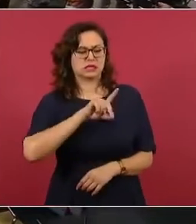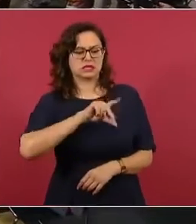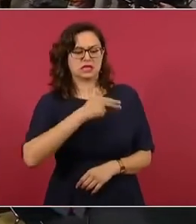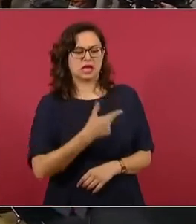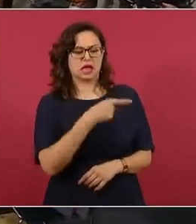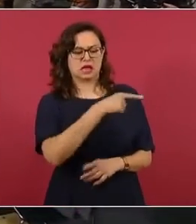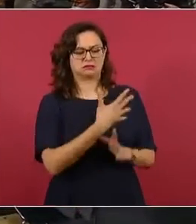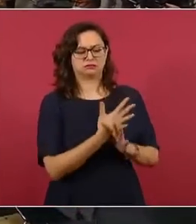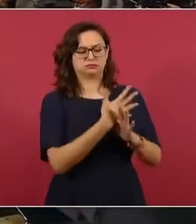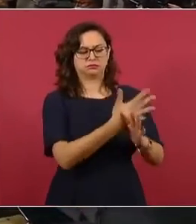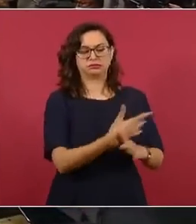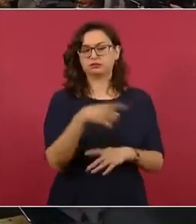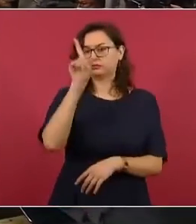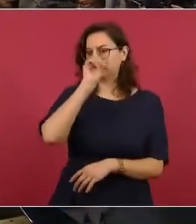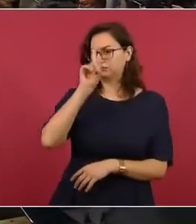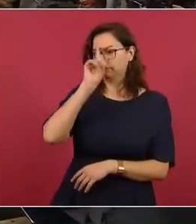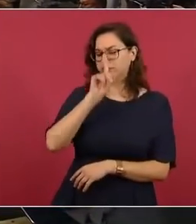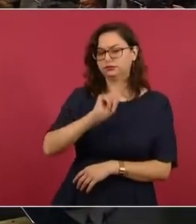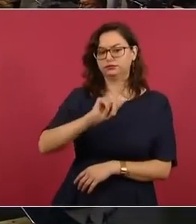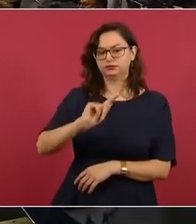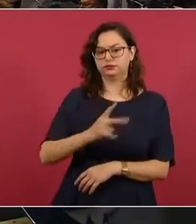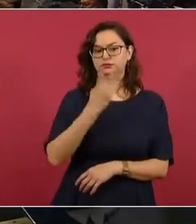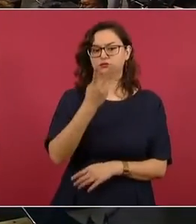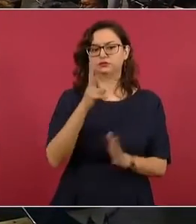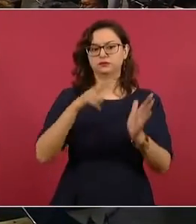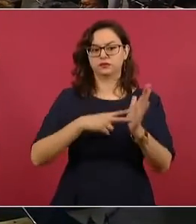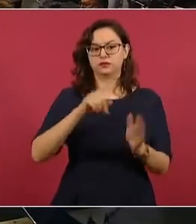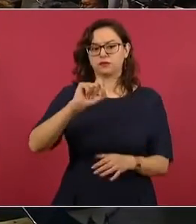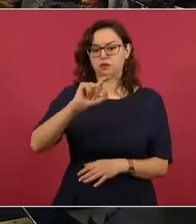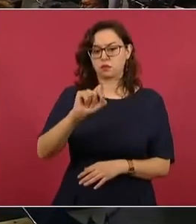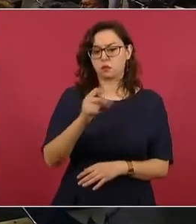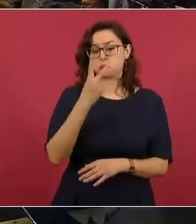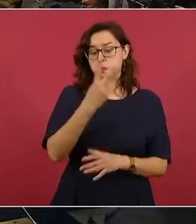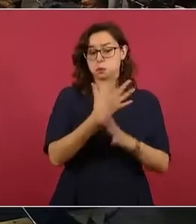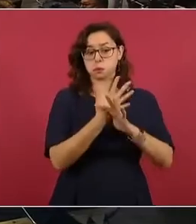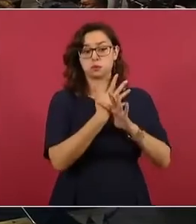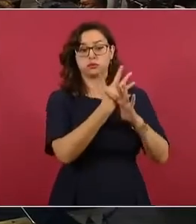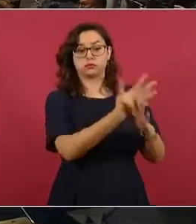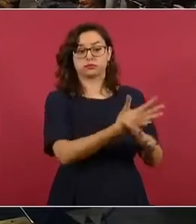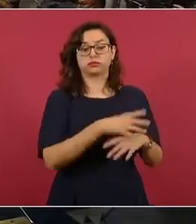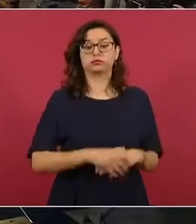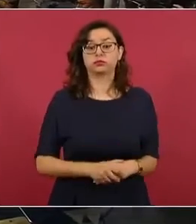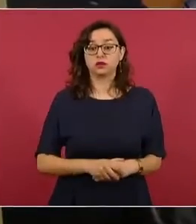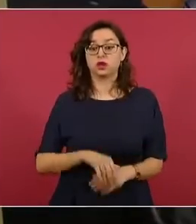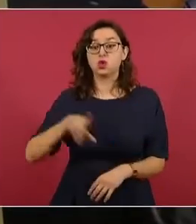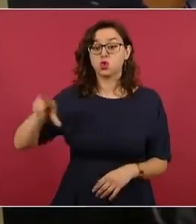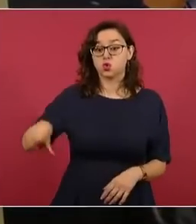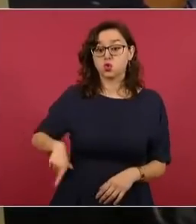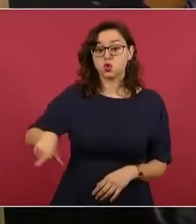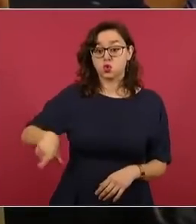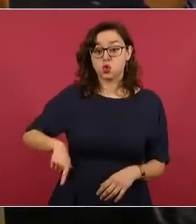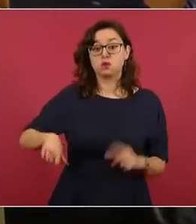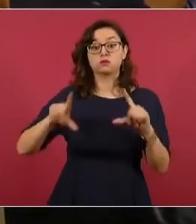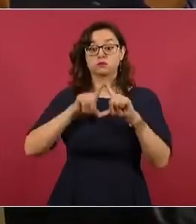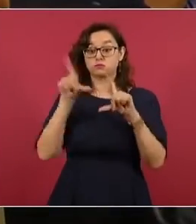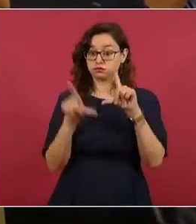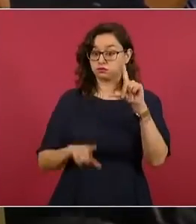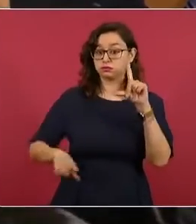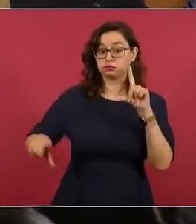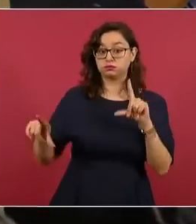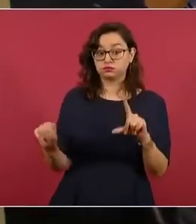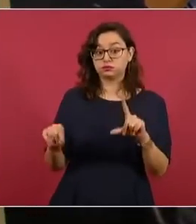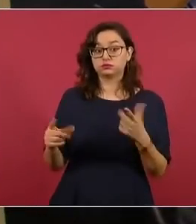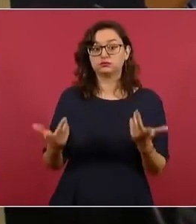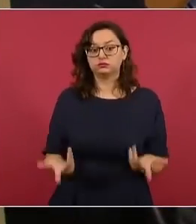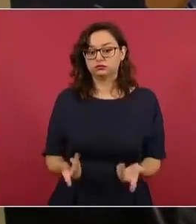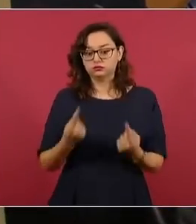esta recomendación 72/2022 apunta que el Estado mexicano tiene una responsabilidad respecto del